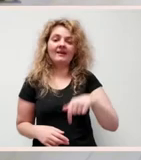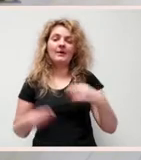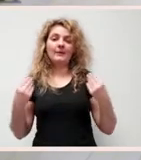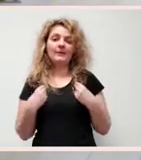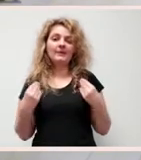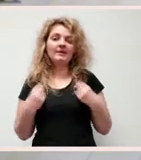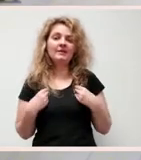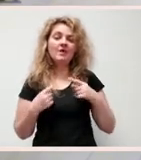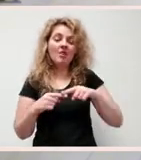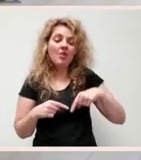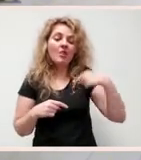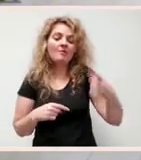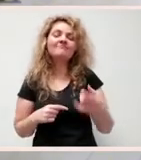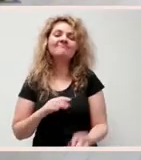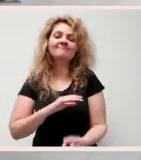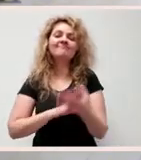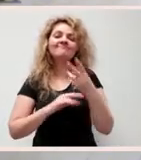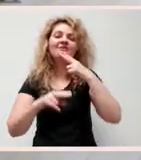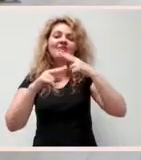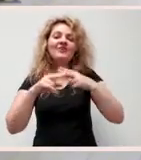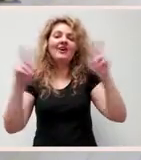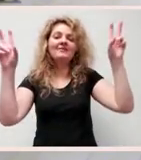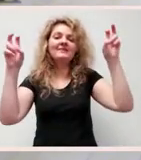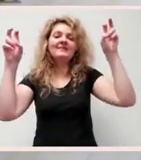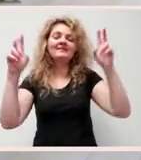colle precisamente o seu nome da ponte romana bella,